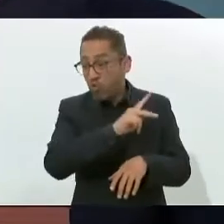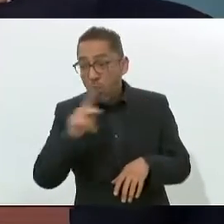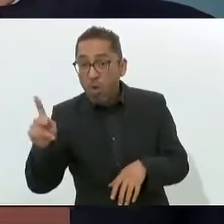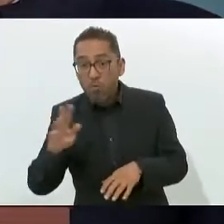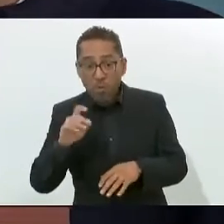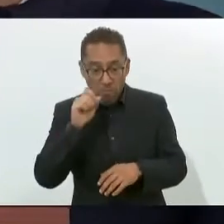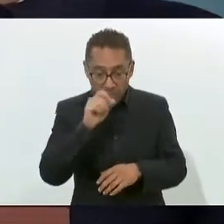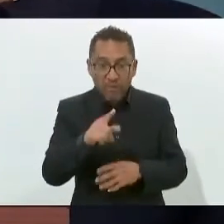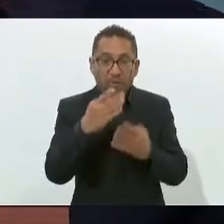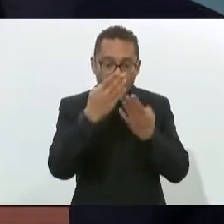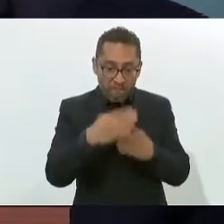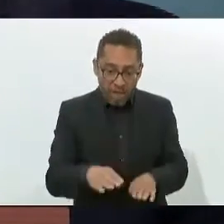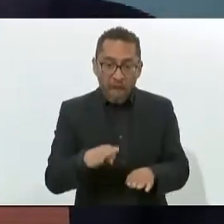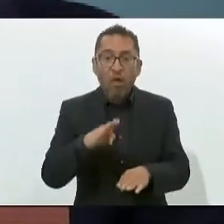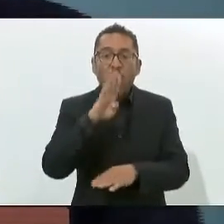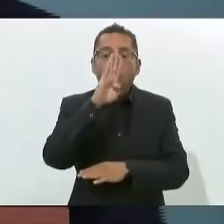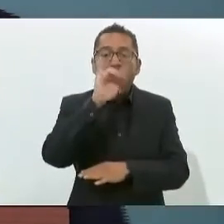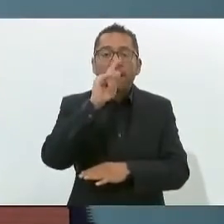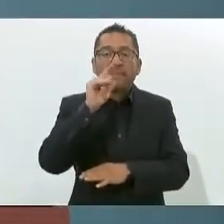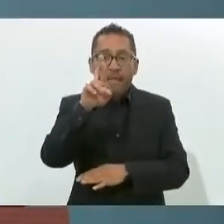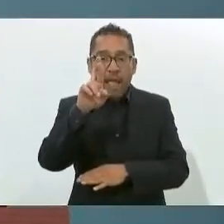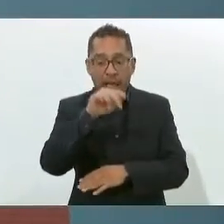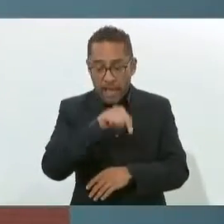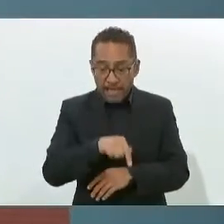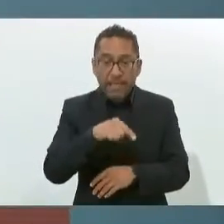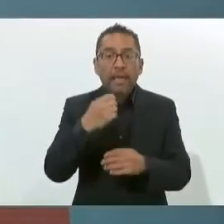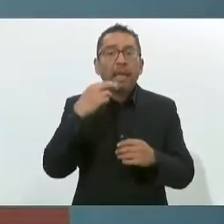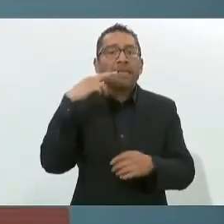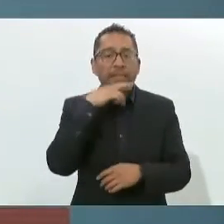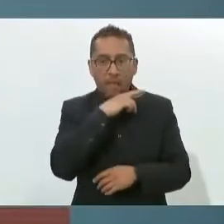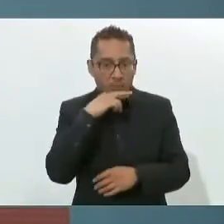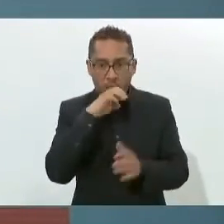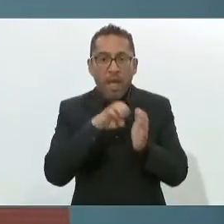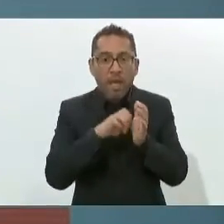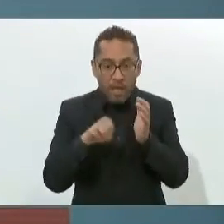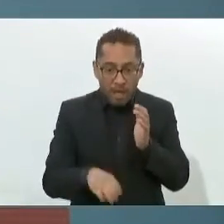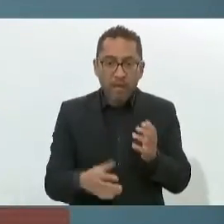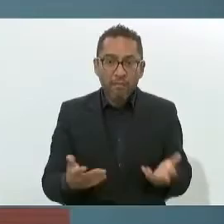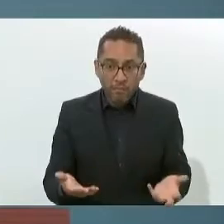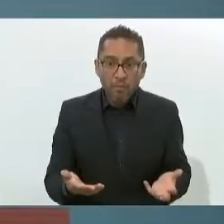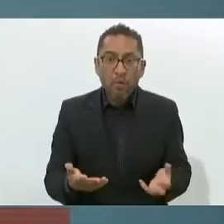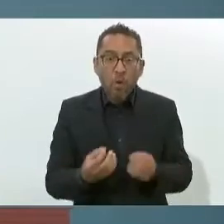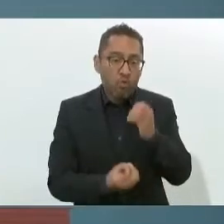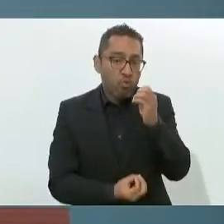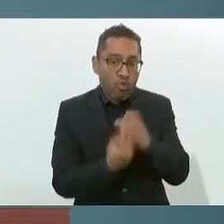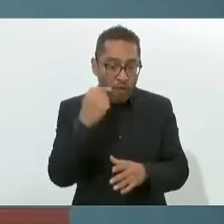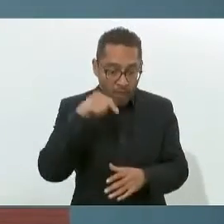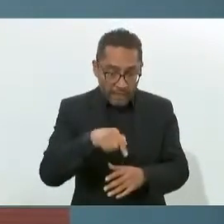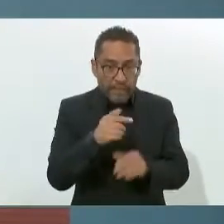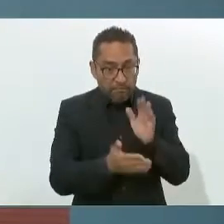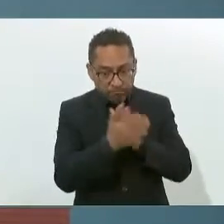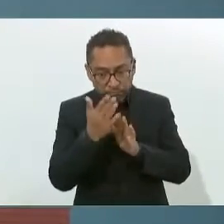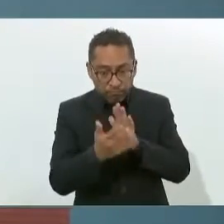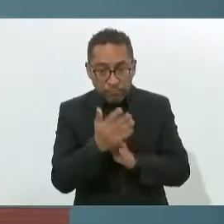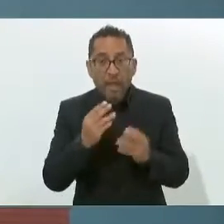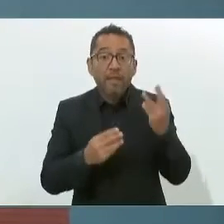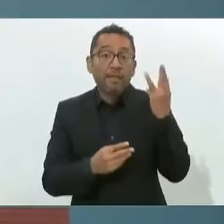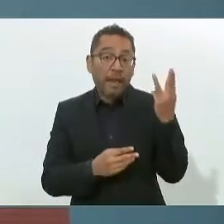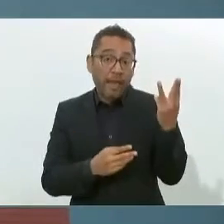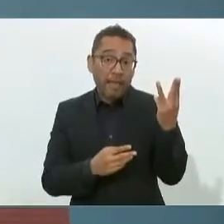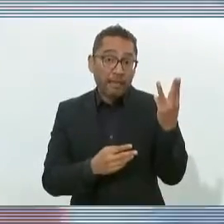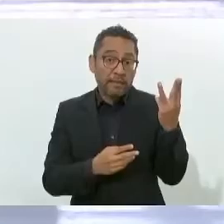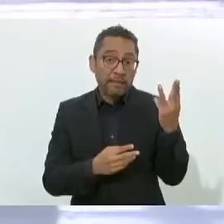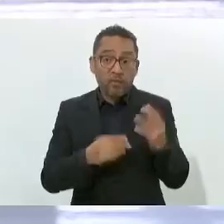Banco del Bienestar, aquí en Zamora, por ejemplo, van a haber 3 sucursales del Banco del Bienestar, no